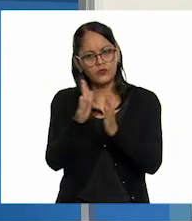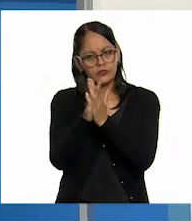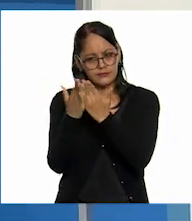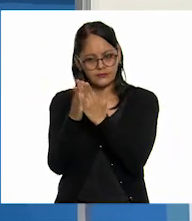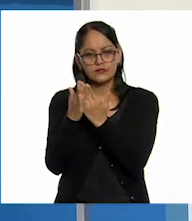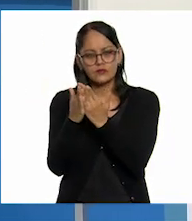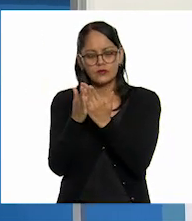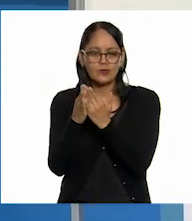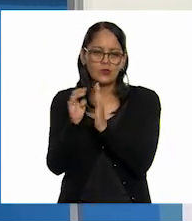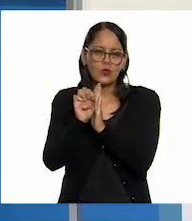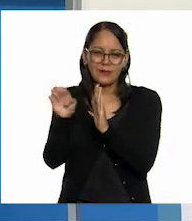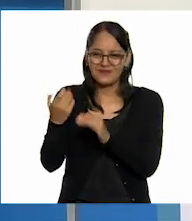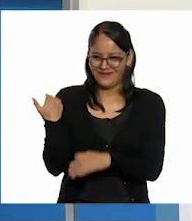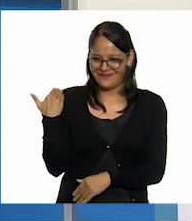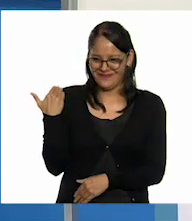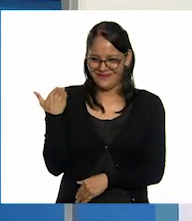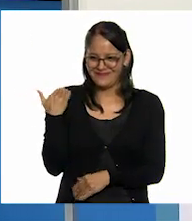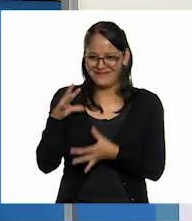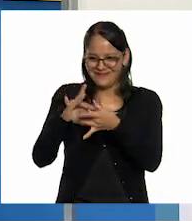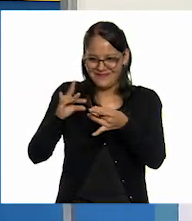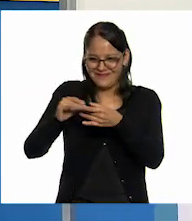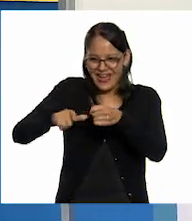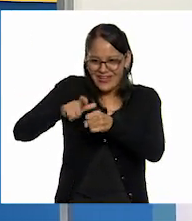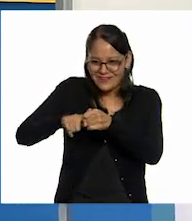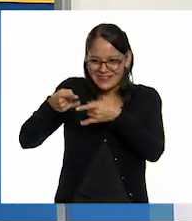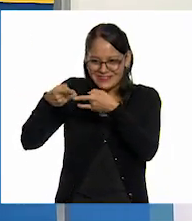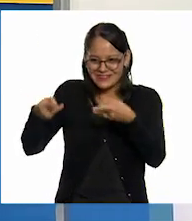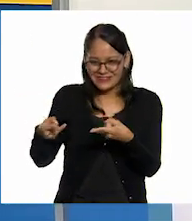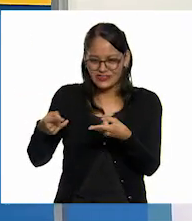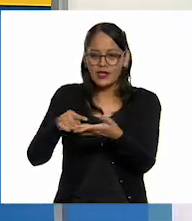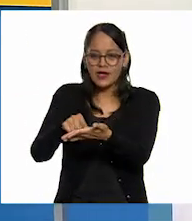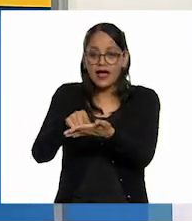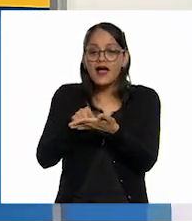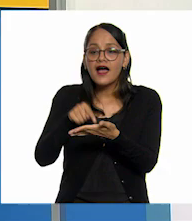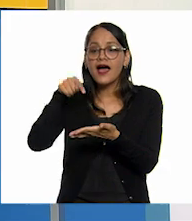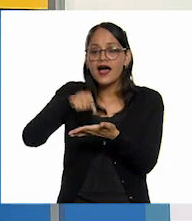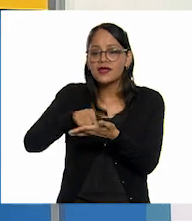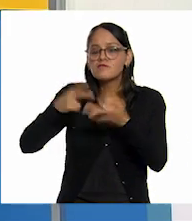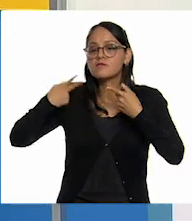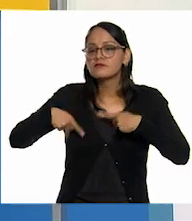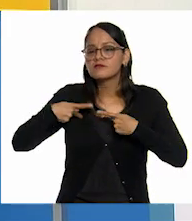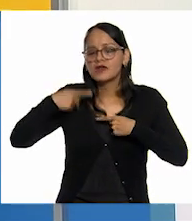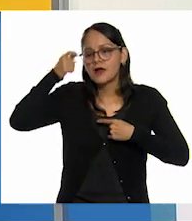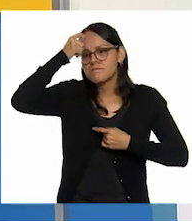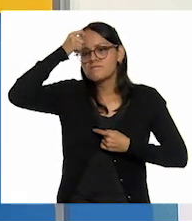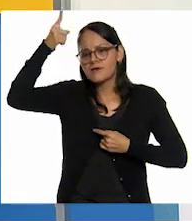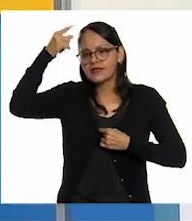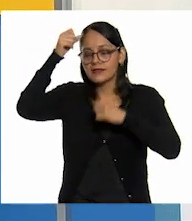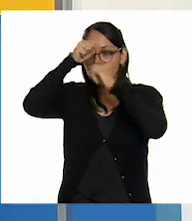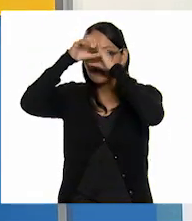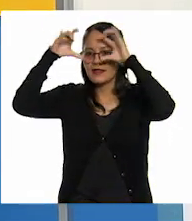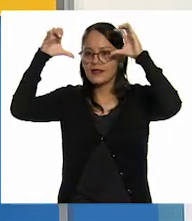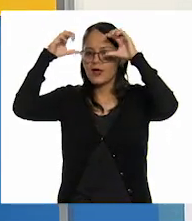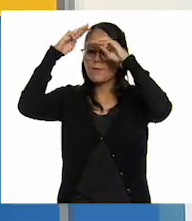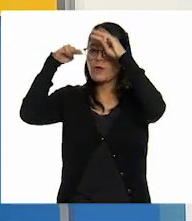literarias, como esto que nos acaban de leer, que crean su propia realidad, su propio mundo.